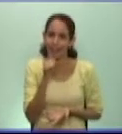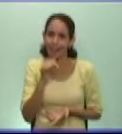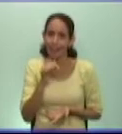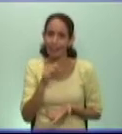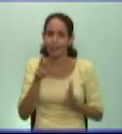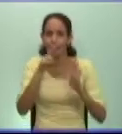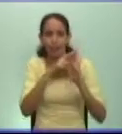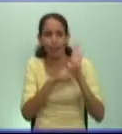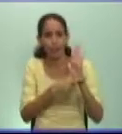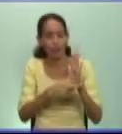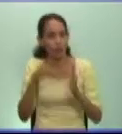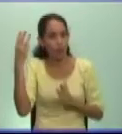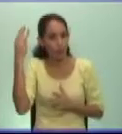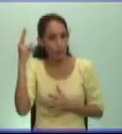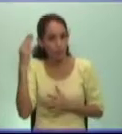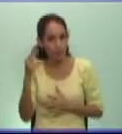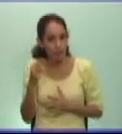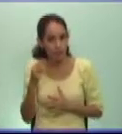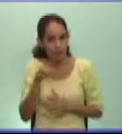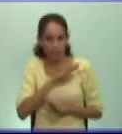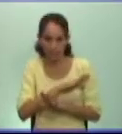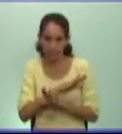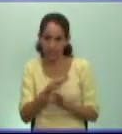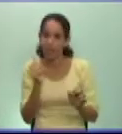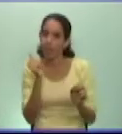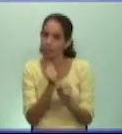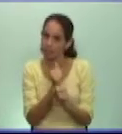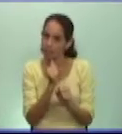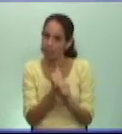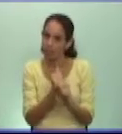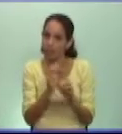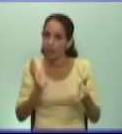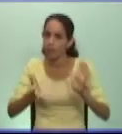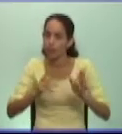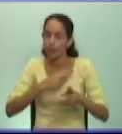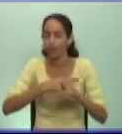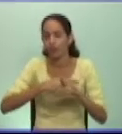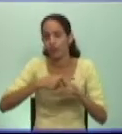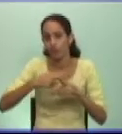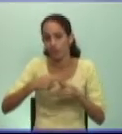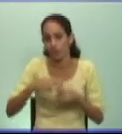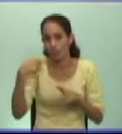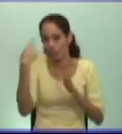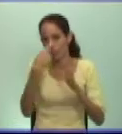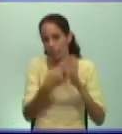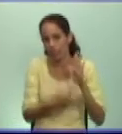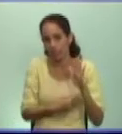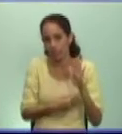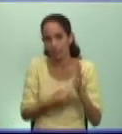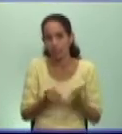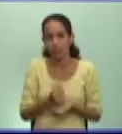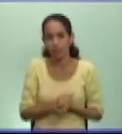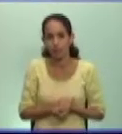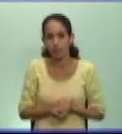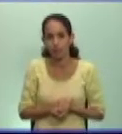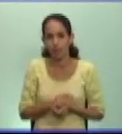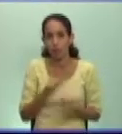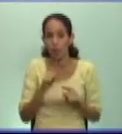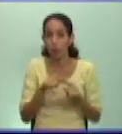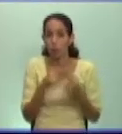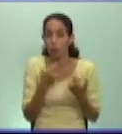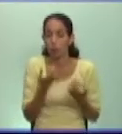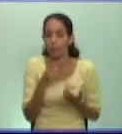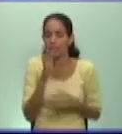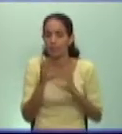en este sentido trabajamos el periodo histórico, un periodo que tiene todas estas particularidades, sobre todo porque estamos